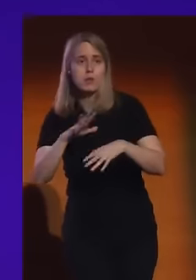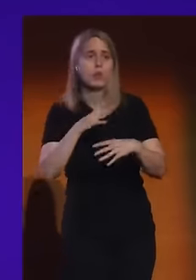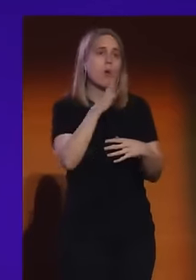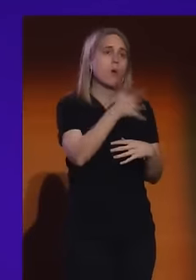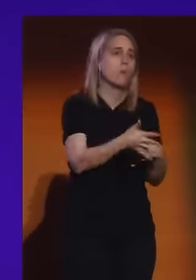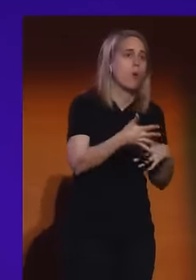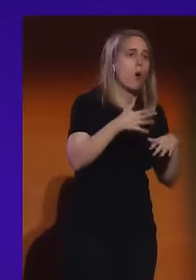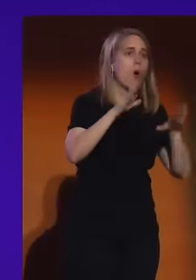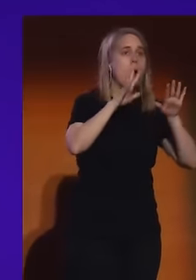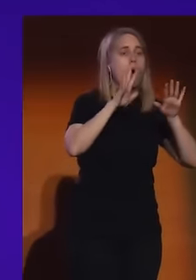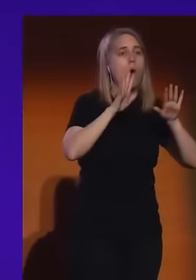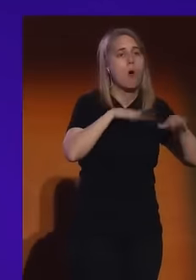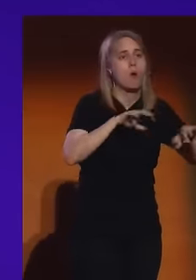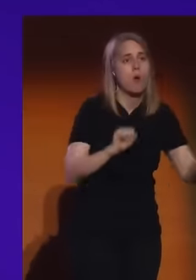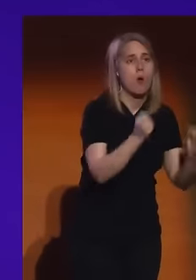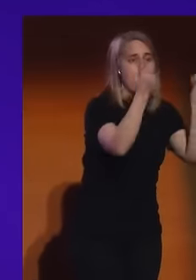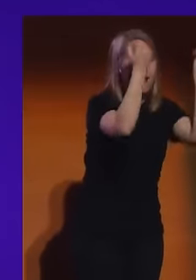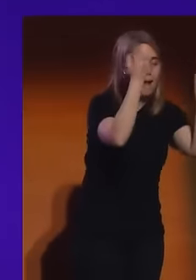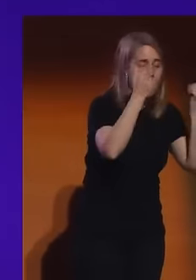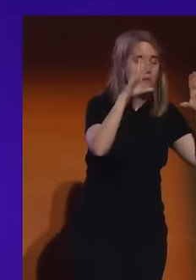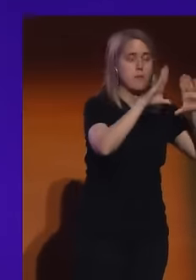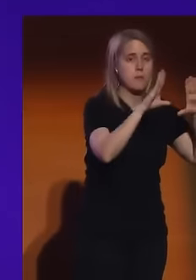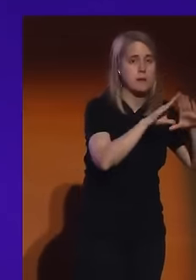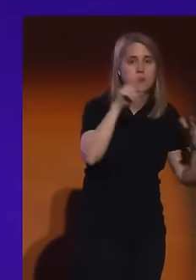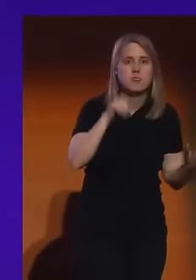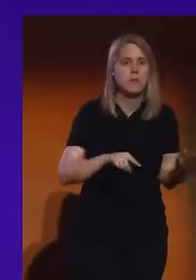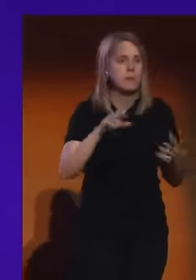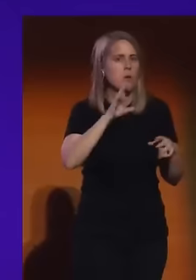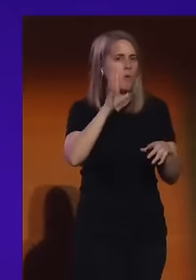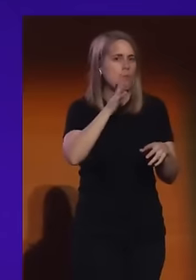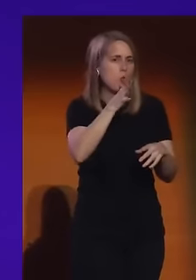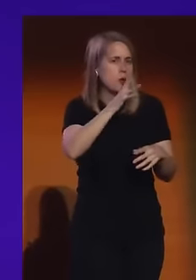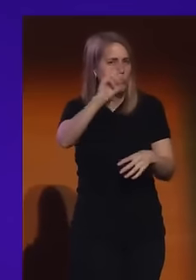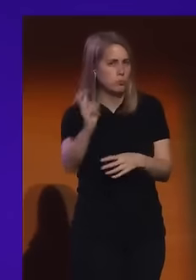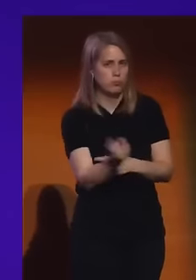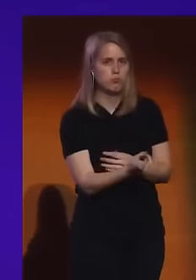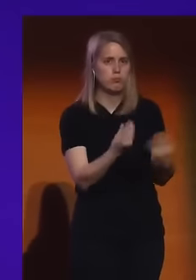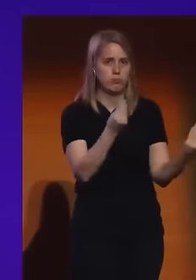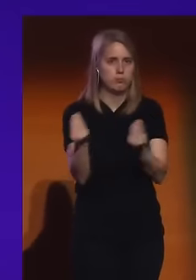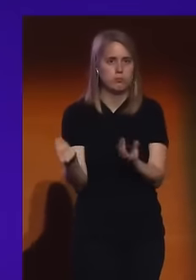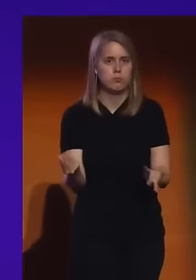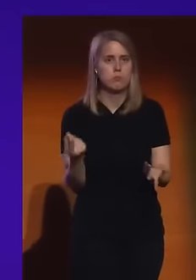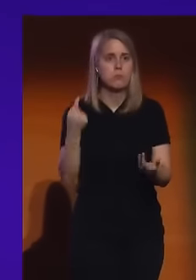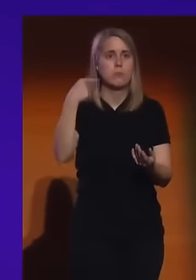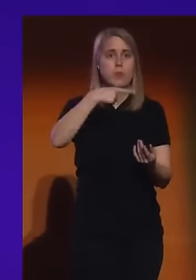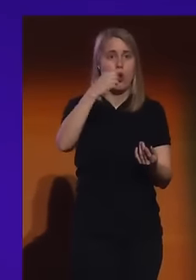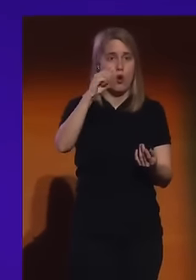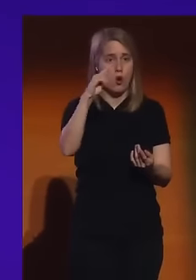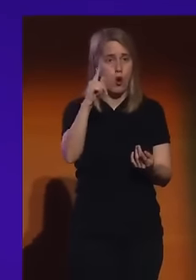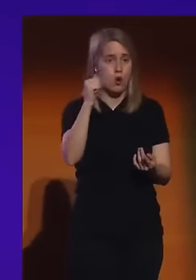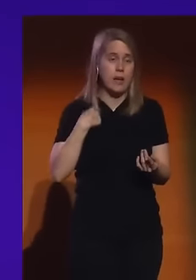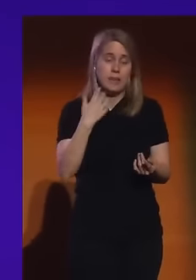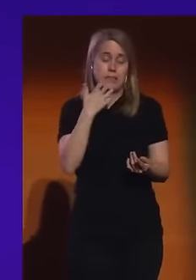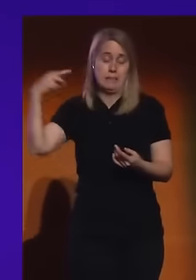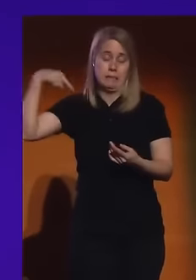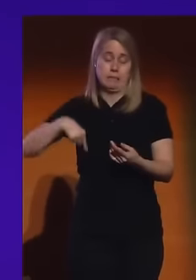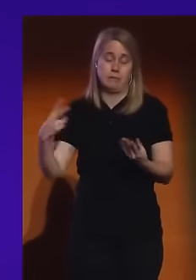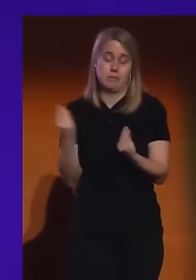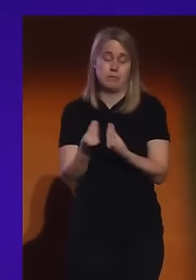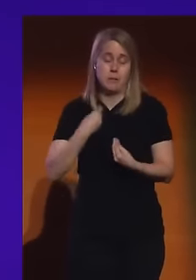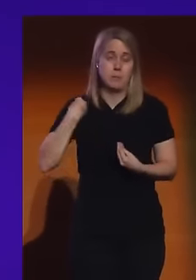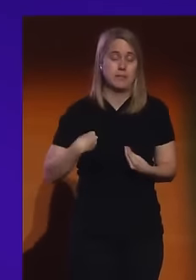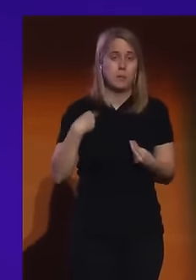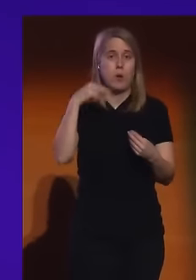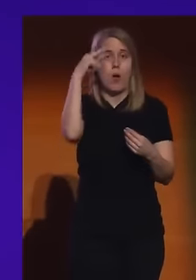hereng pista bat egin Duelo gauza askor gorka hemen egongo baliz nin esango et